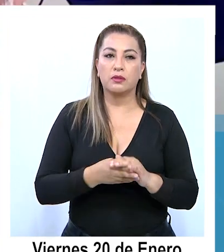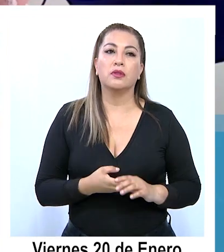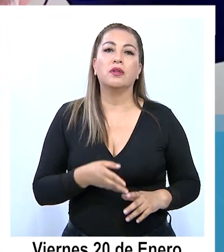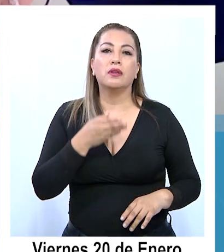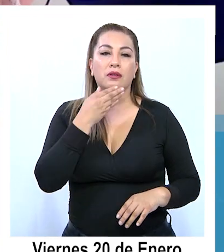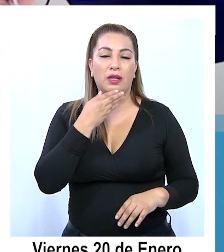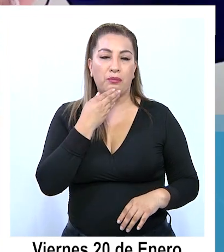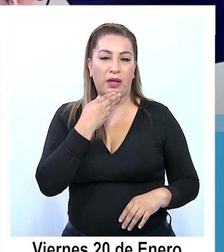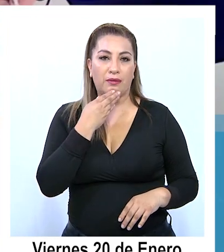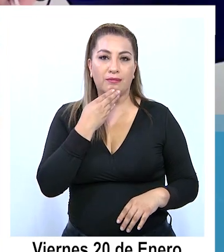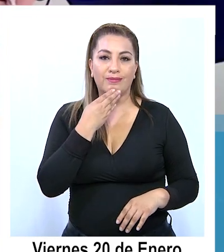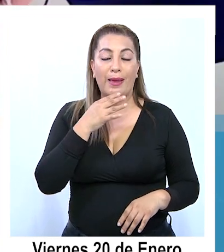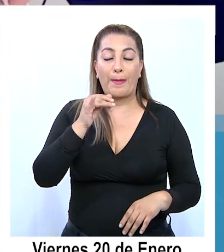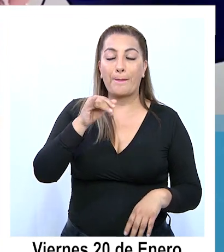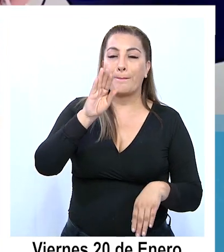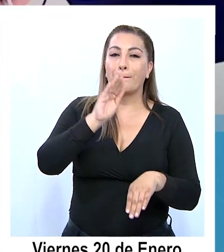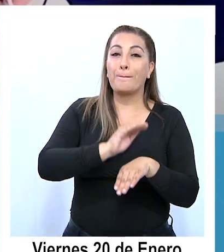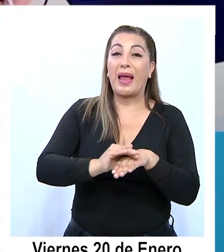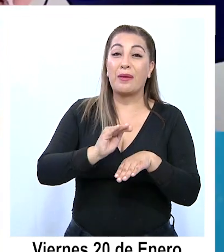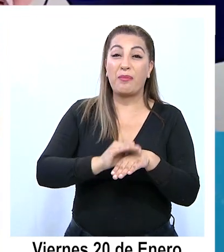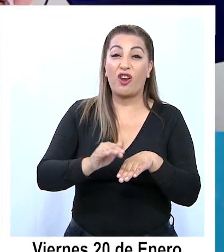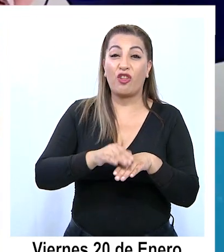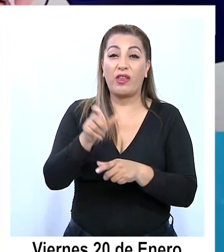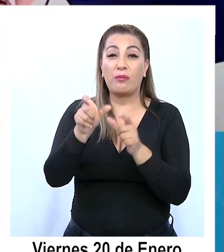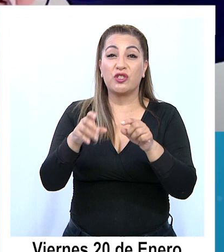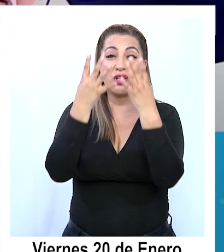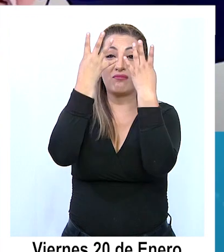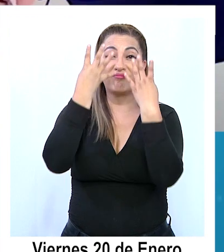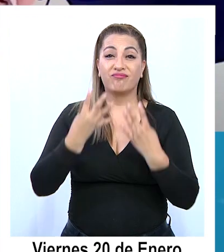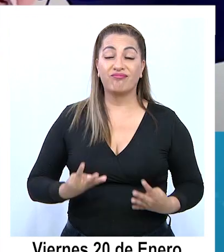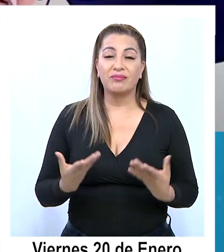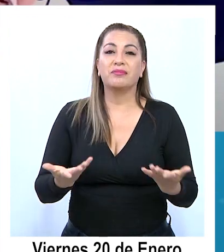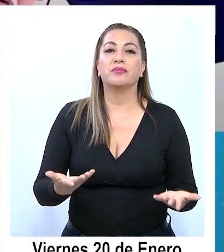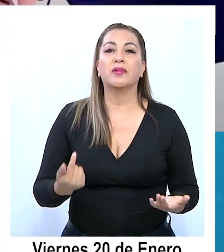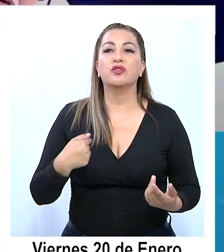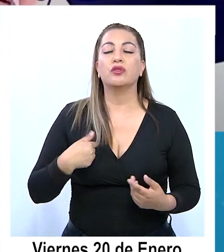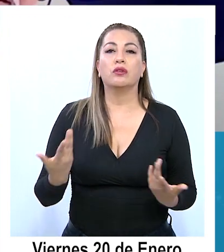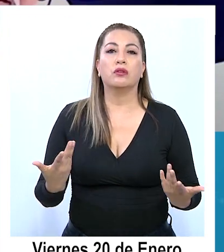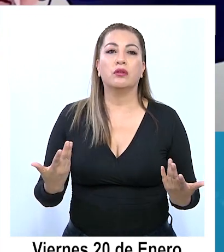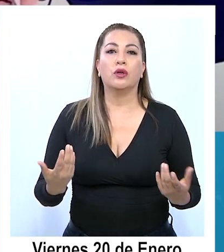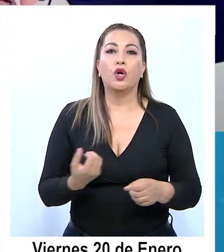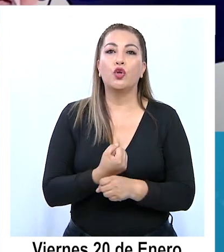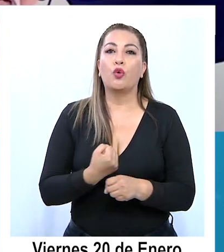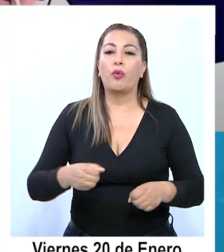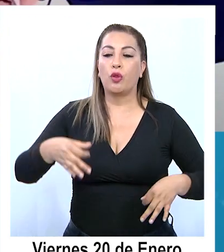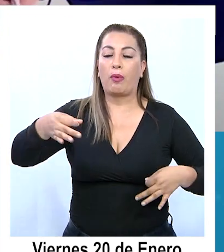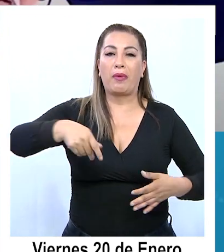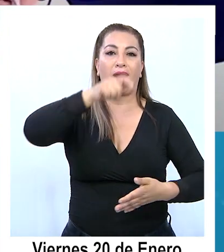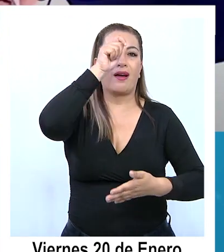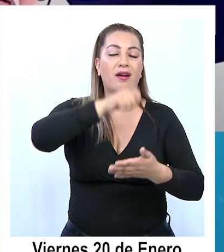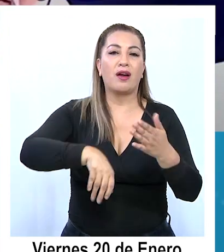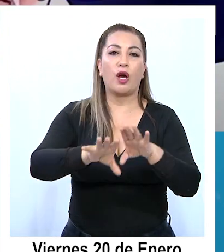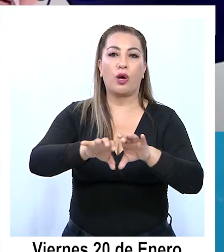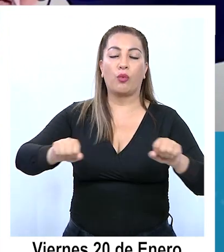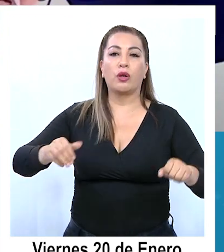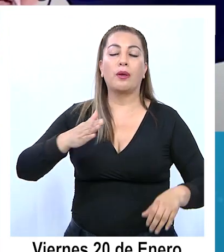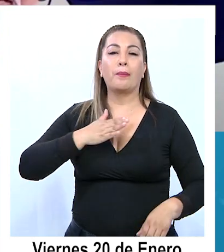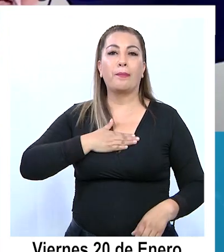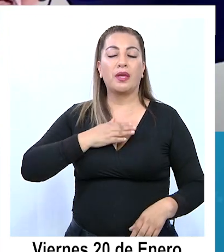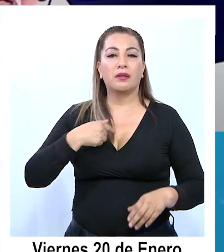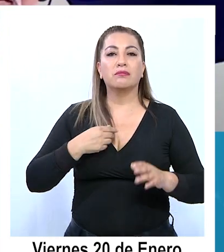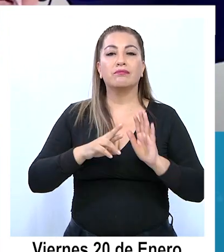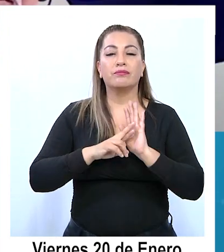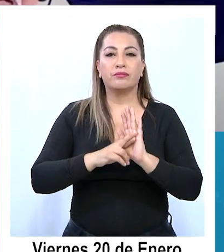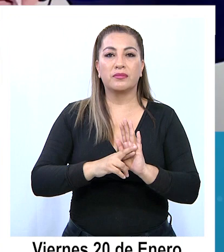que es lo que nos hace terminarnos bajando, yo ya había advertido en la mesa que no podía firmar un acuerdo en nombre de mi partido en que no